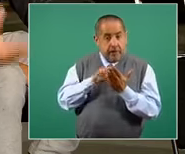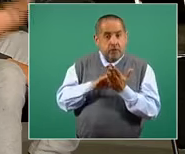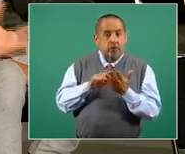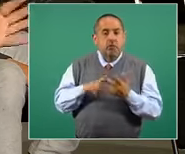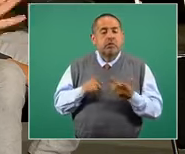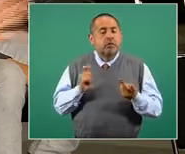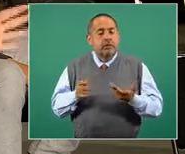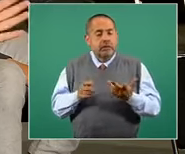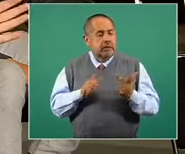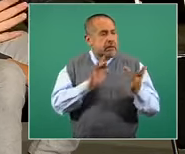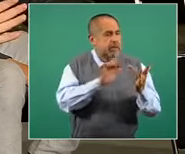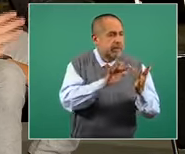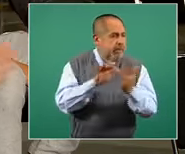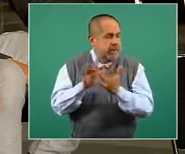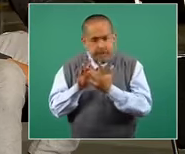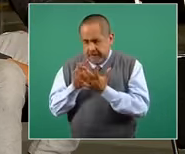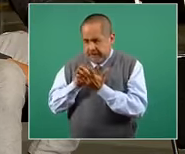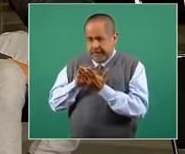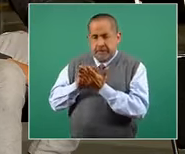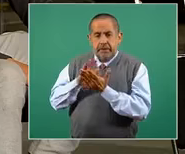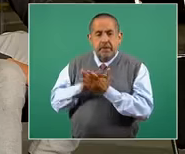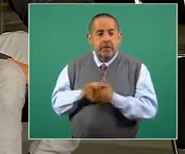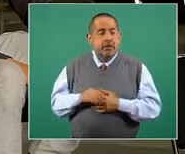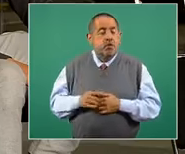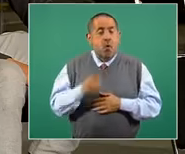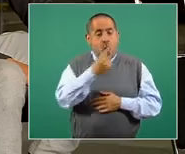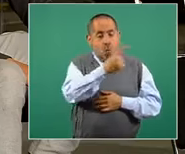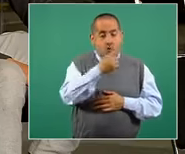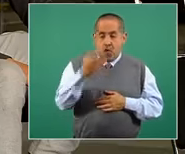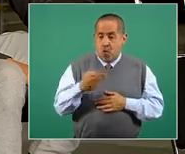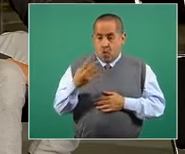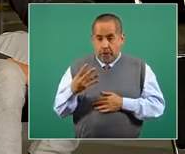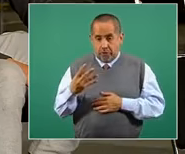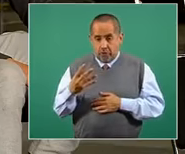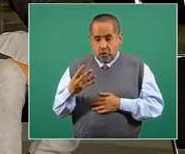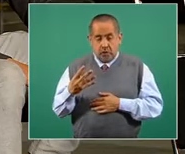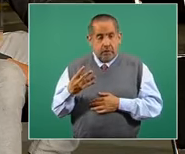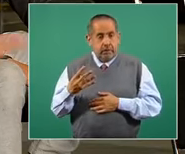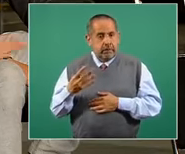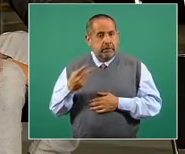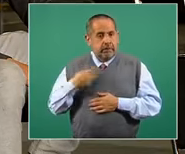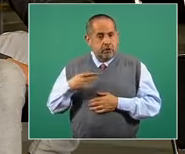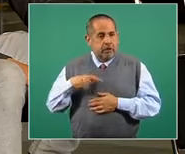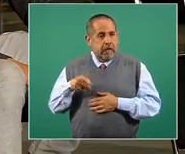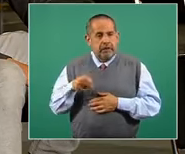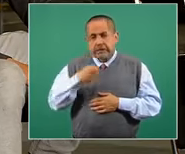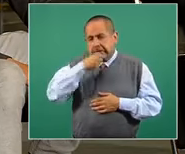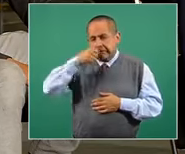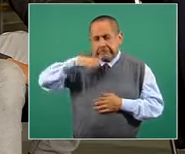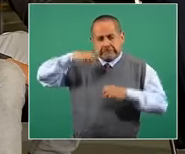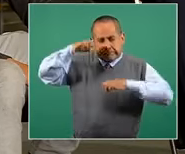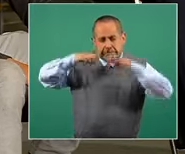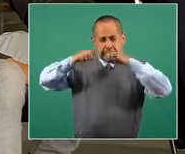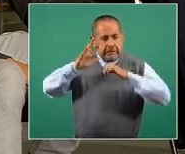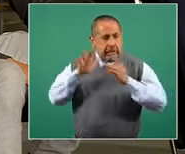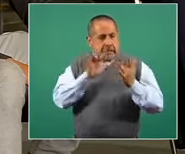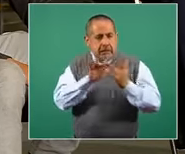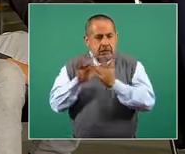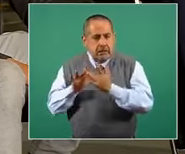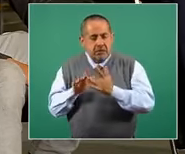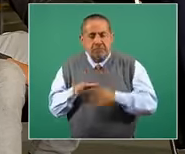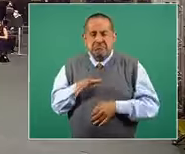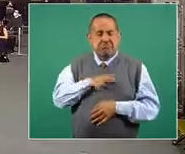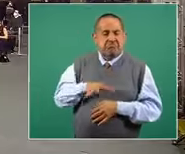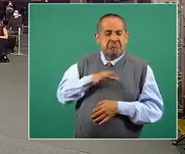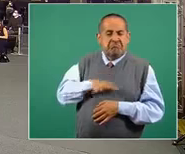qué dejó ese registro. Sí. La cuarta parte de los contactos, la cuarta parte de los ancianos que fueron contactados se